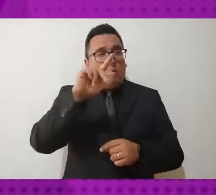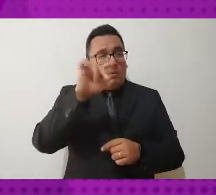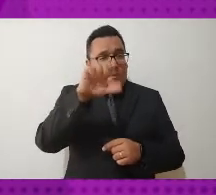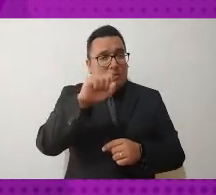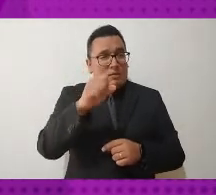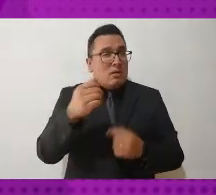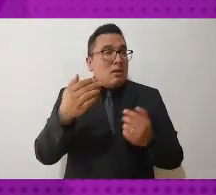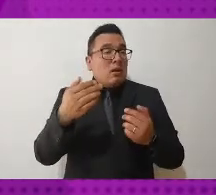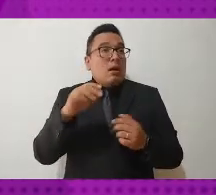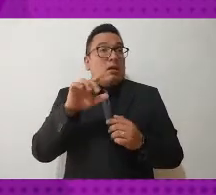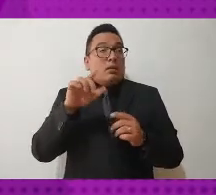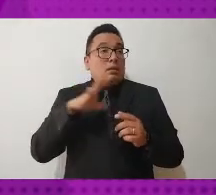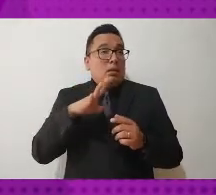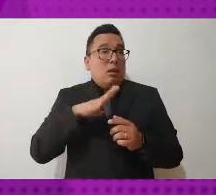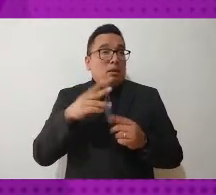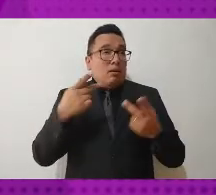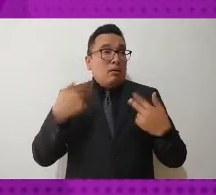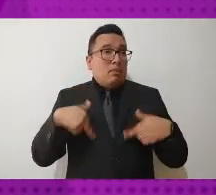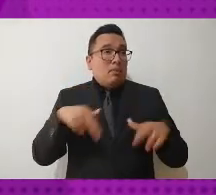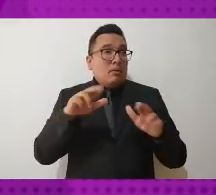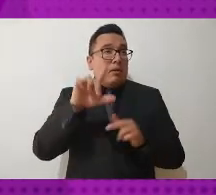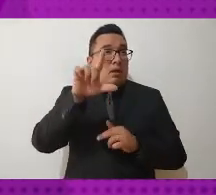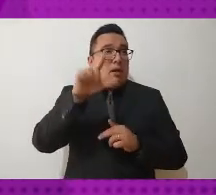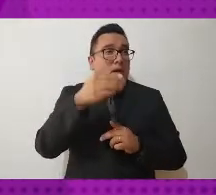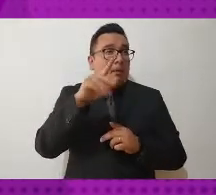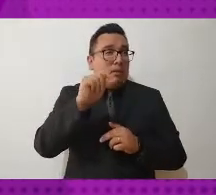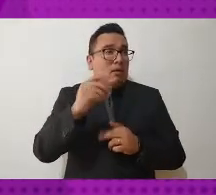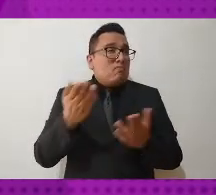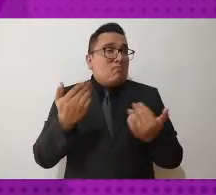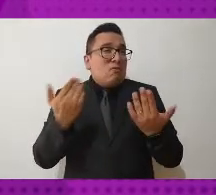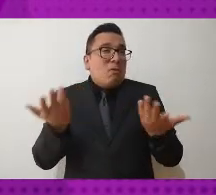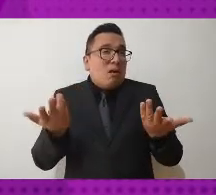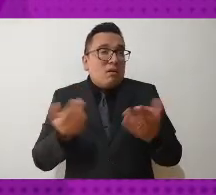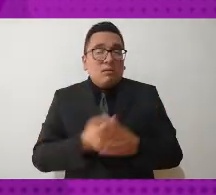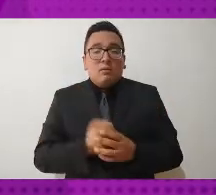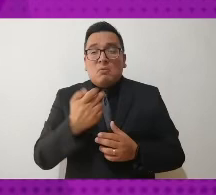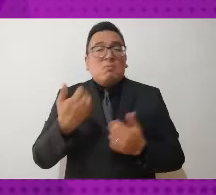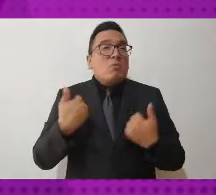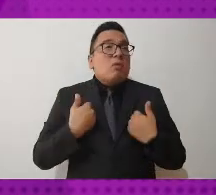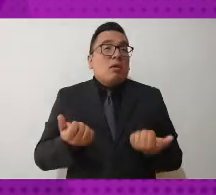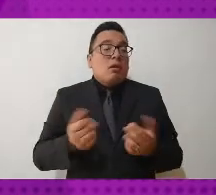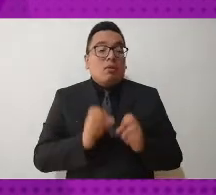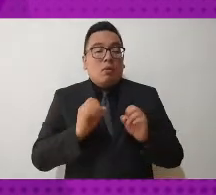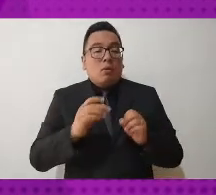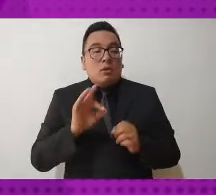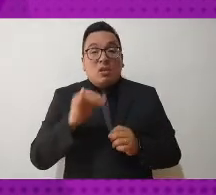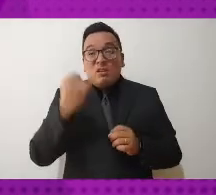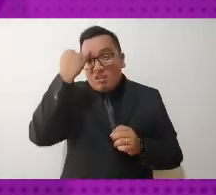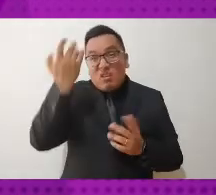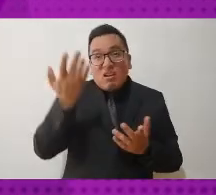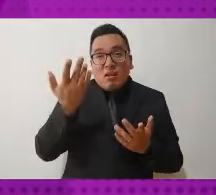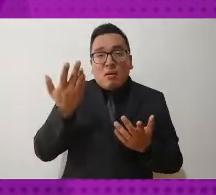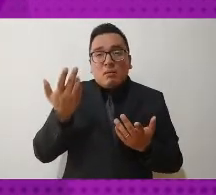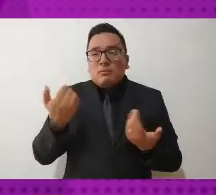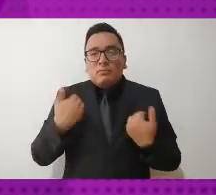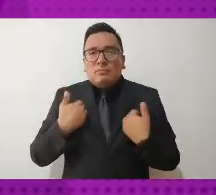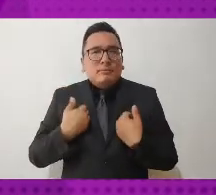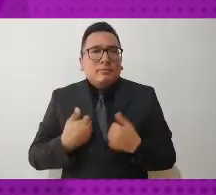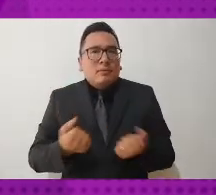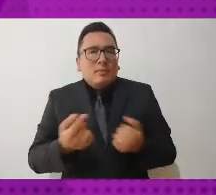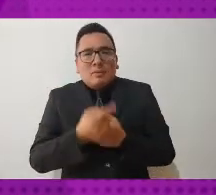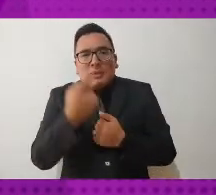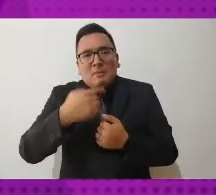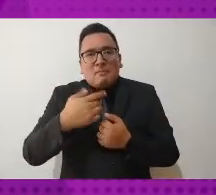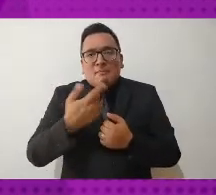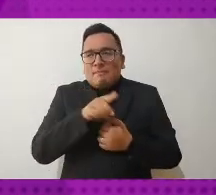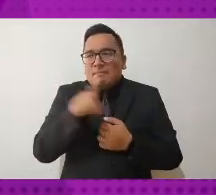lgbt Entonces no entienden como tal el tema es como el tema indígena en su momento pues nadie lo entendía nadie sabía ni